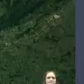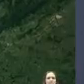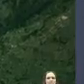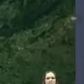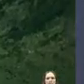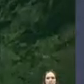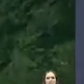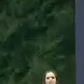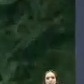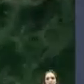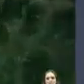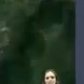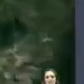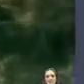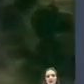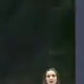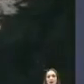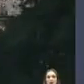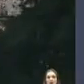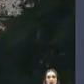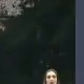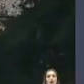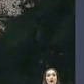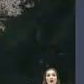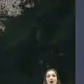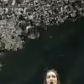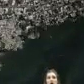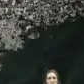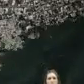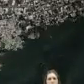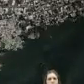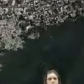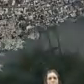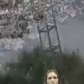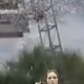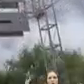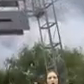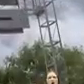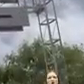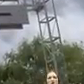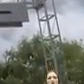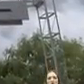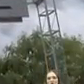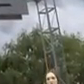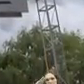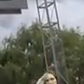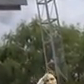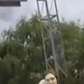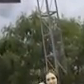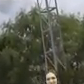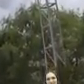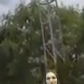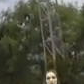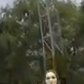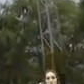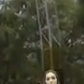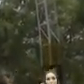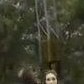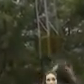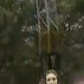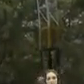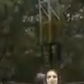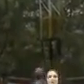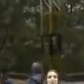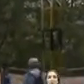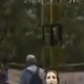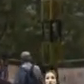fallecido. Y lanzaron un artefacto explosivo contra el CAI Escobal de la policía en Cúcuta, ubicado en el barrio Viejo Escobal, a unos